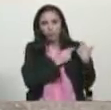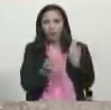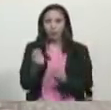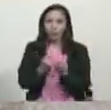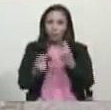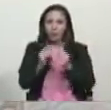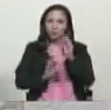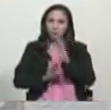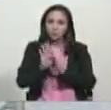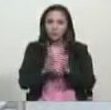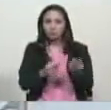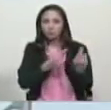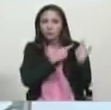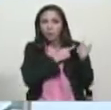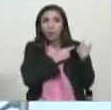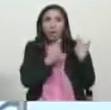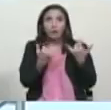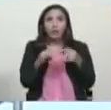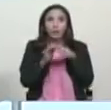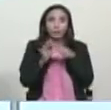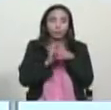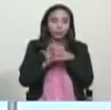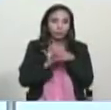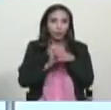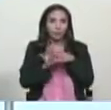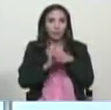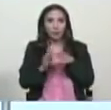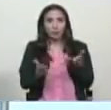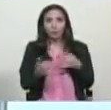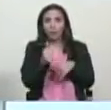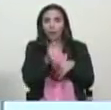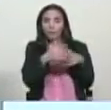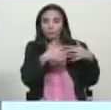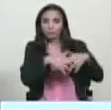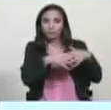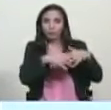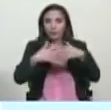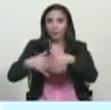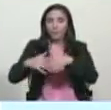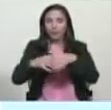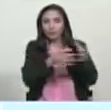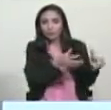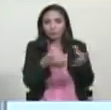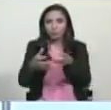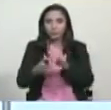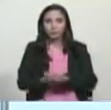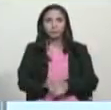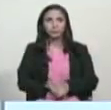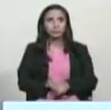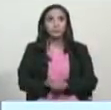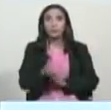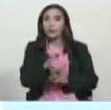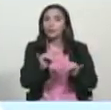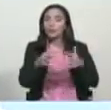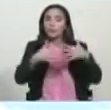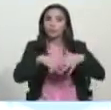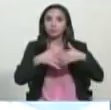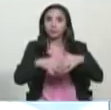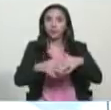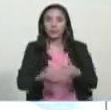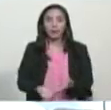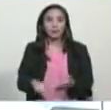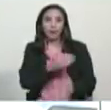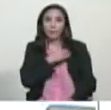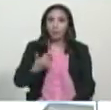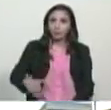económica, de poner en funcionamiento cada unidad productiva, cada empresa. Y esta empresa, presidente, y